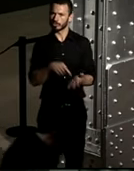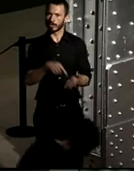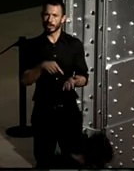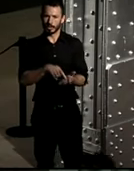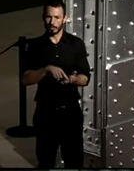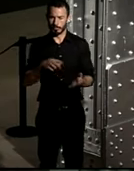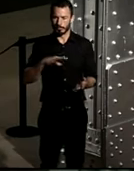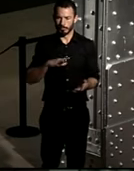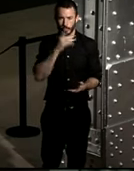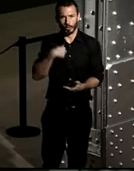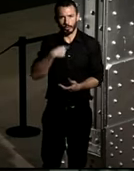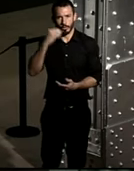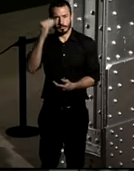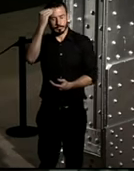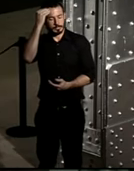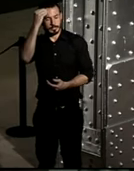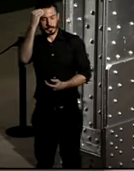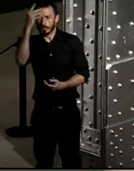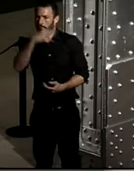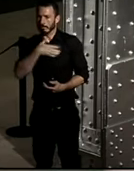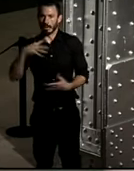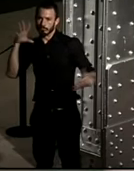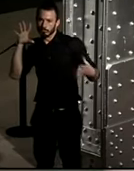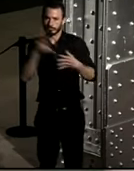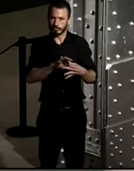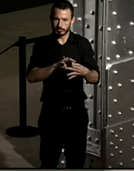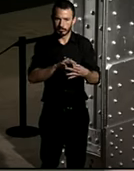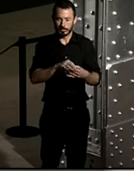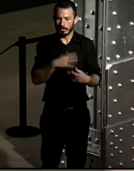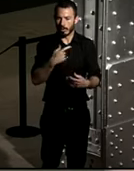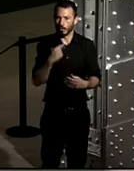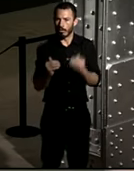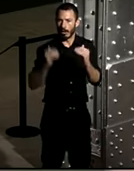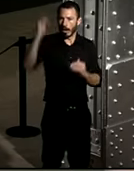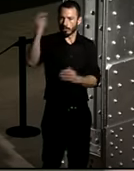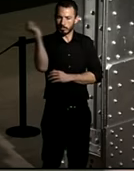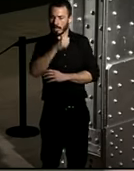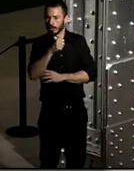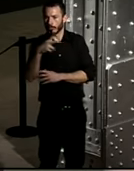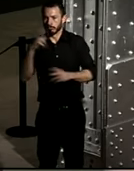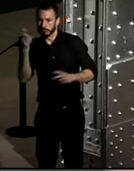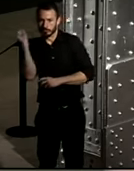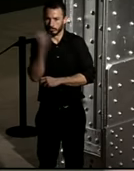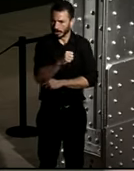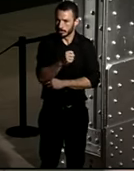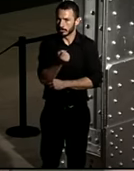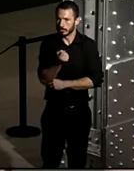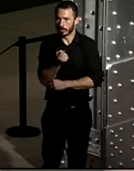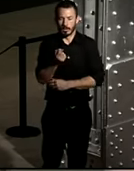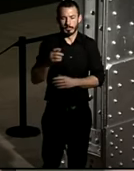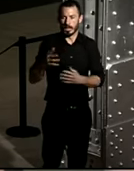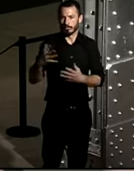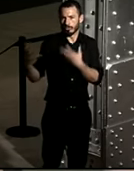me tenía metido a mí, y creía que iba a funcionar el que uno fuera más alto y más grueso y otro más pequeño y más fino. Entonces, por